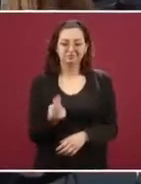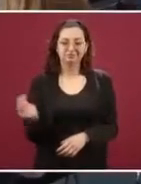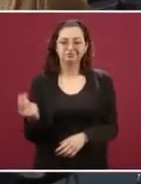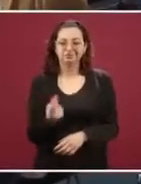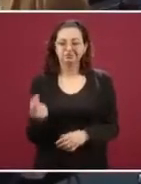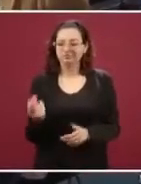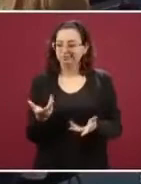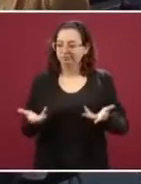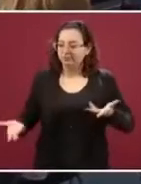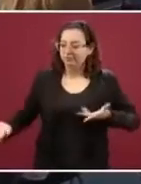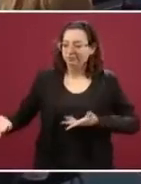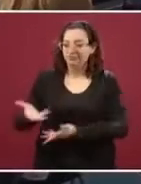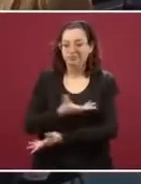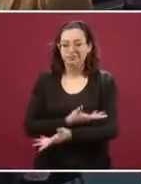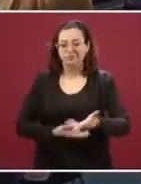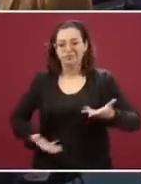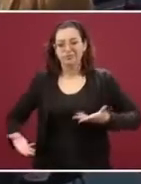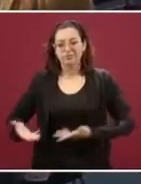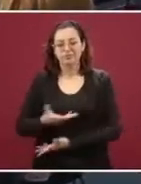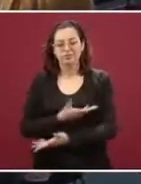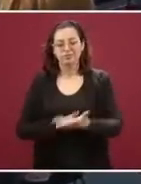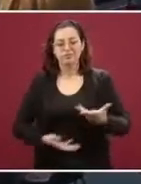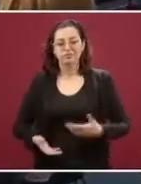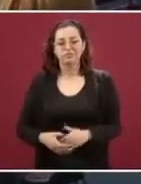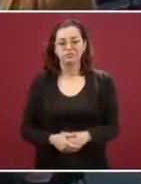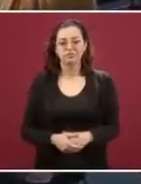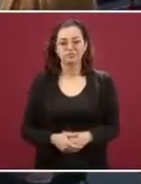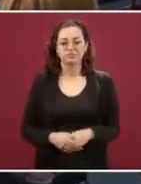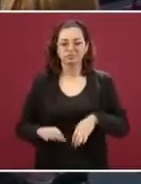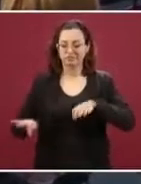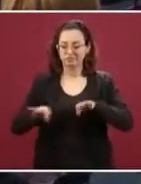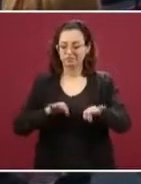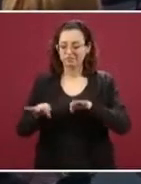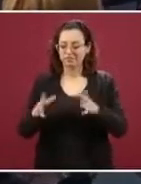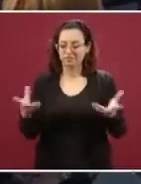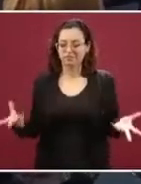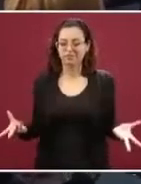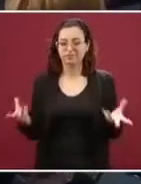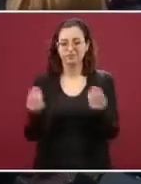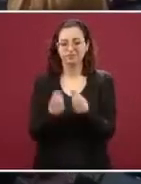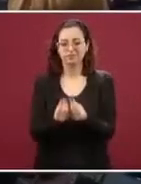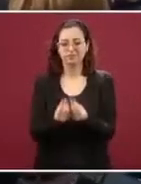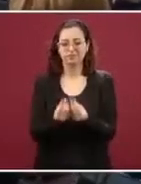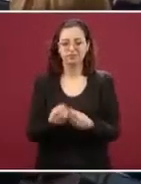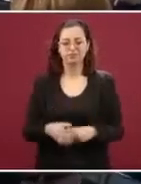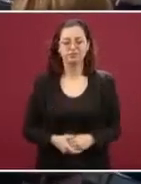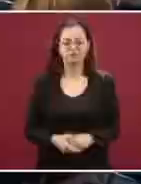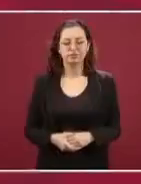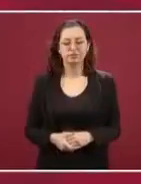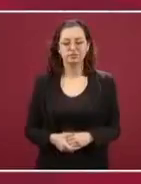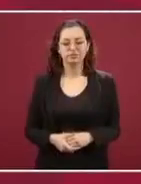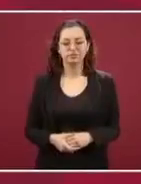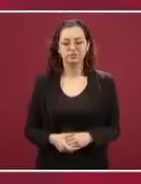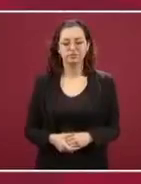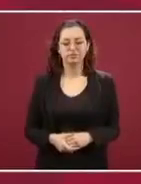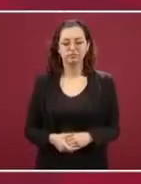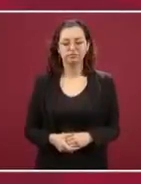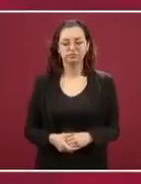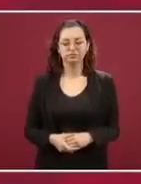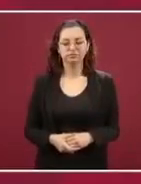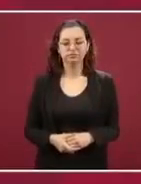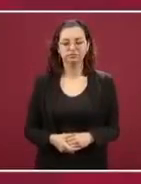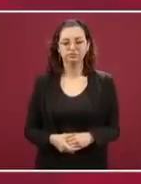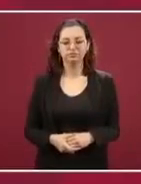de la cooperación. Se necesita del trabajo conjunto, se necesita de